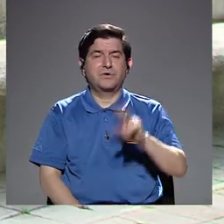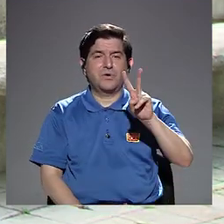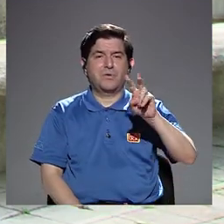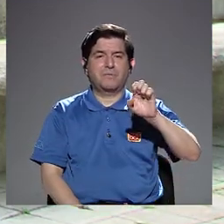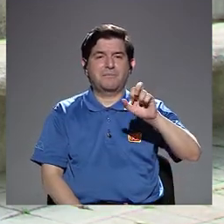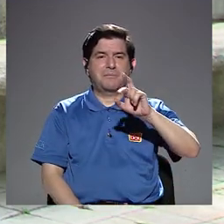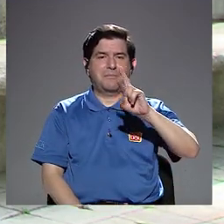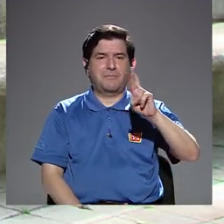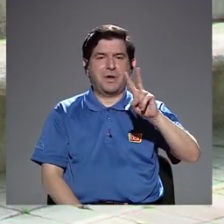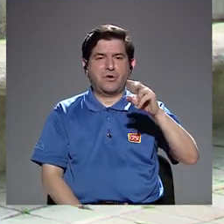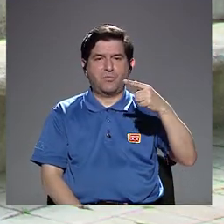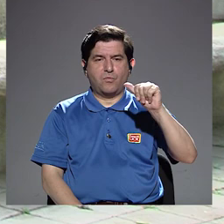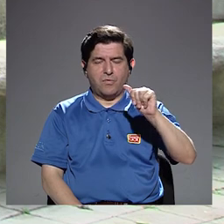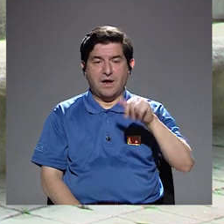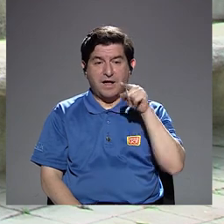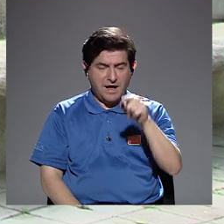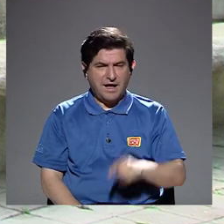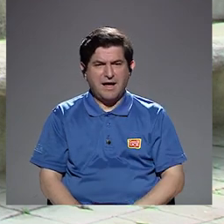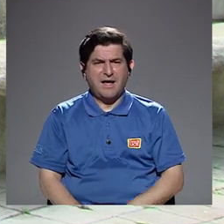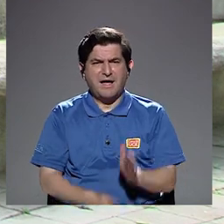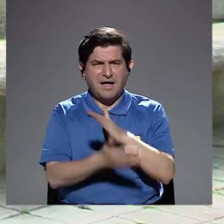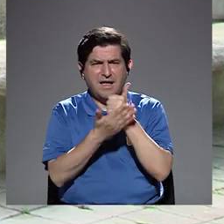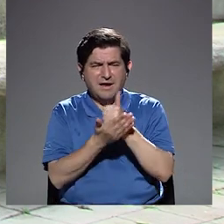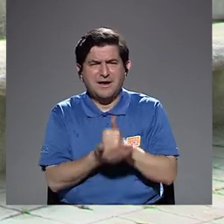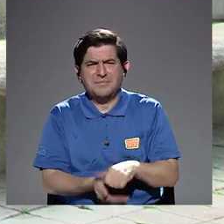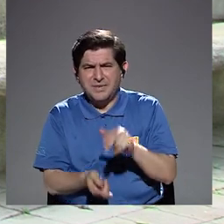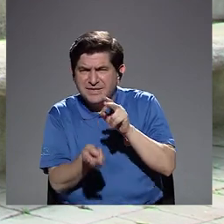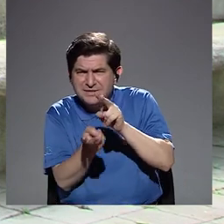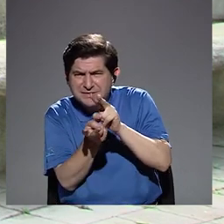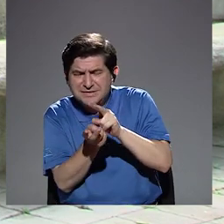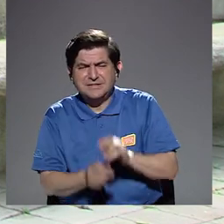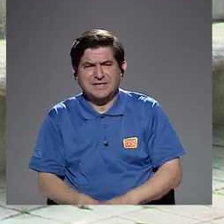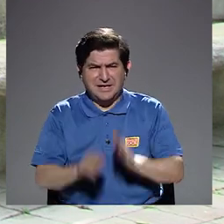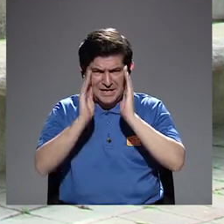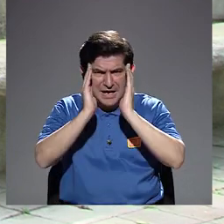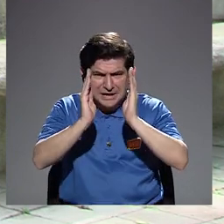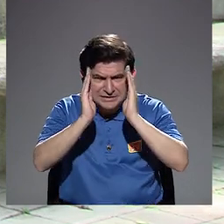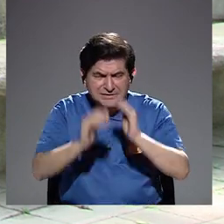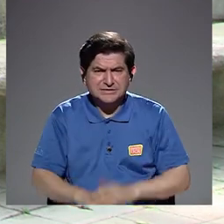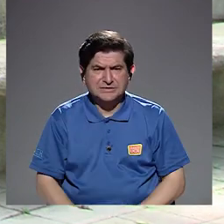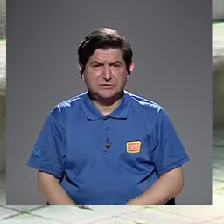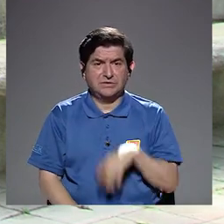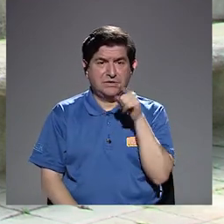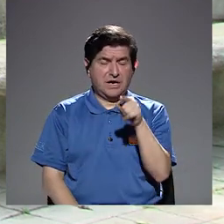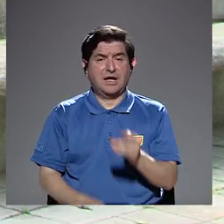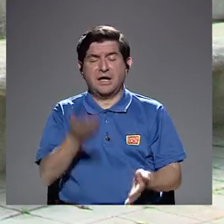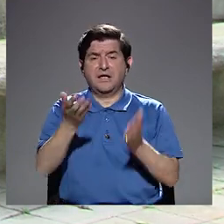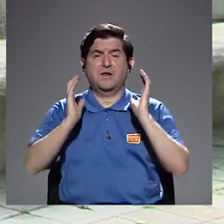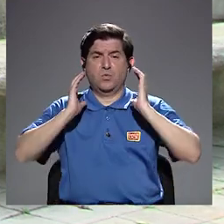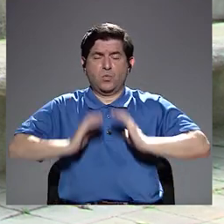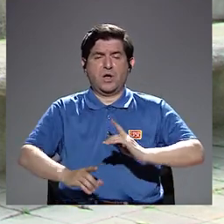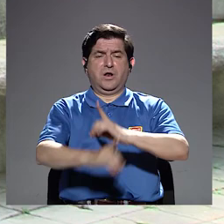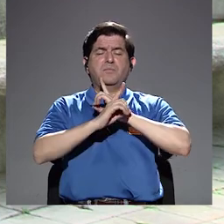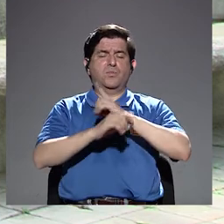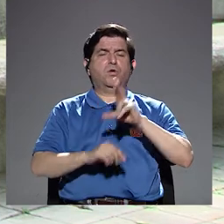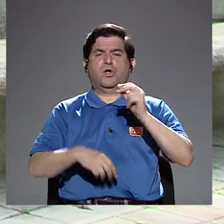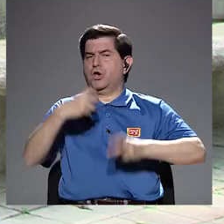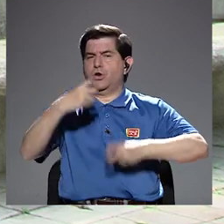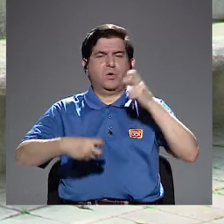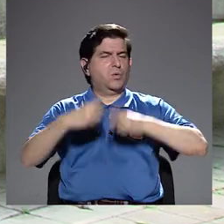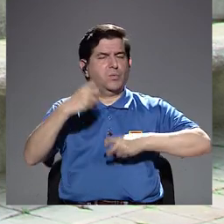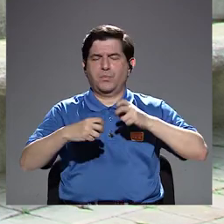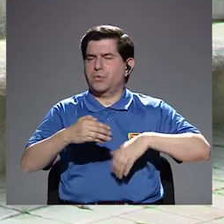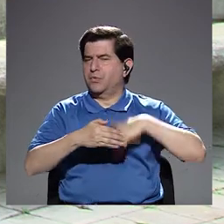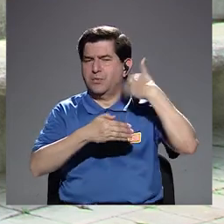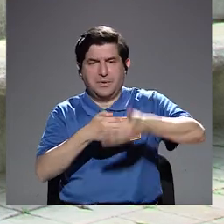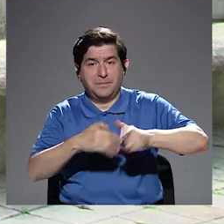esas zonas genitales que tratamos y que tu cuerpo te puede defender y realmente ahí te defendió y no vas a llegar a tener un